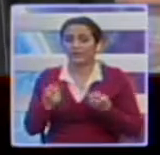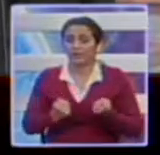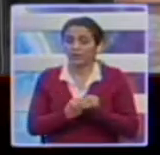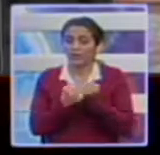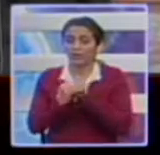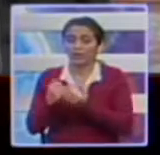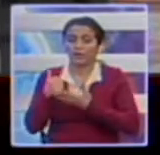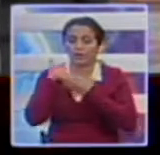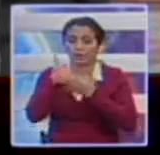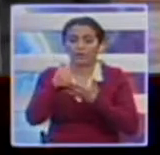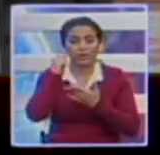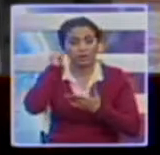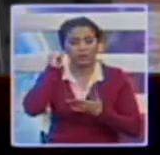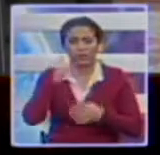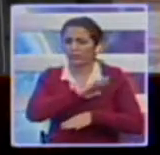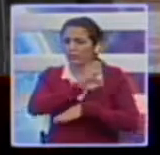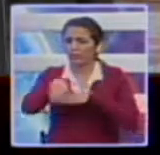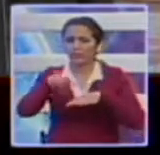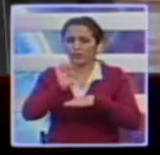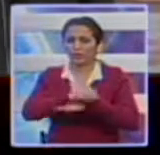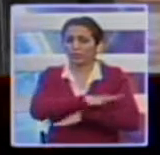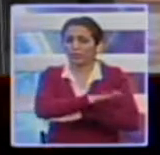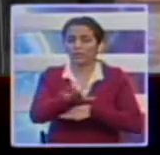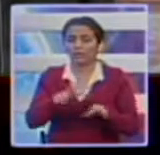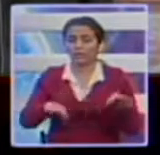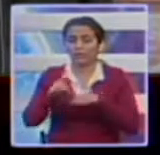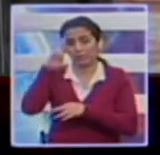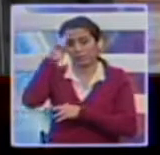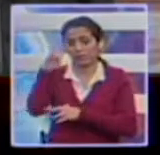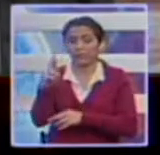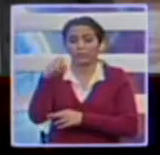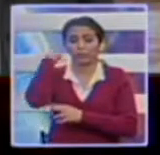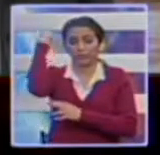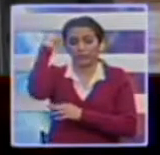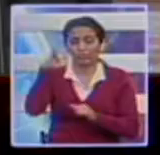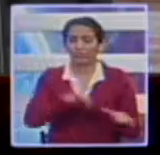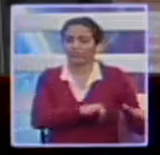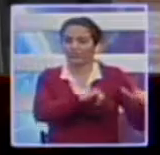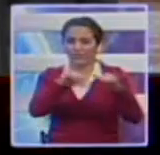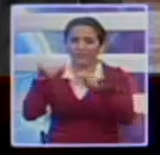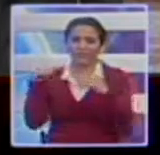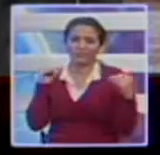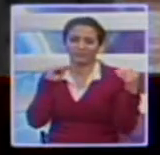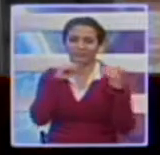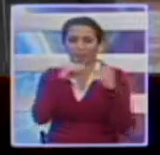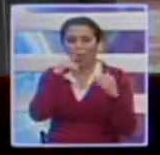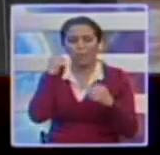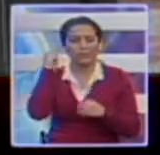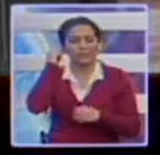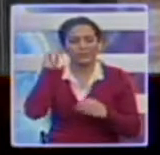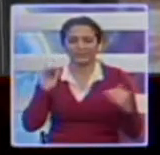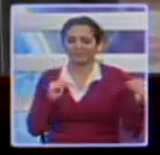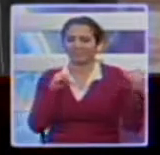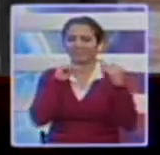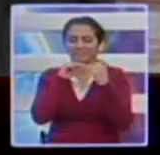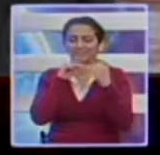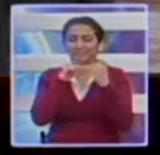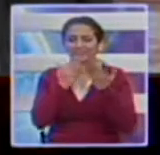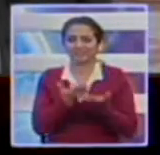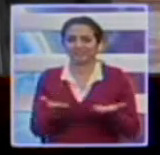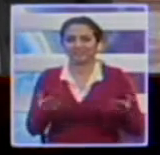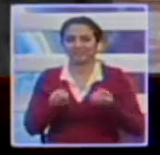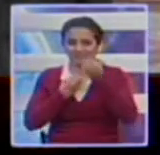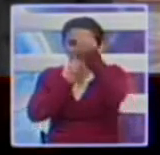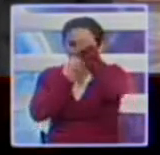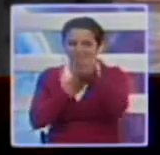organización de la mujer a nivel nacional, hacer respetar y valer sus derechos que están a la par de todas las personas, de los hombres, de manera específica.